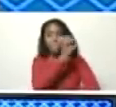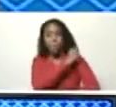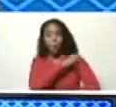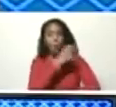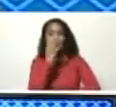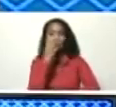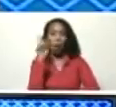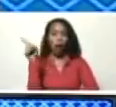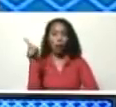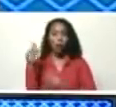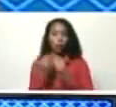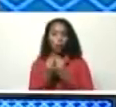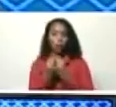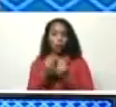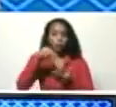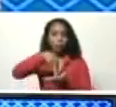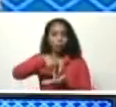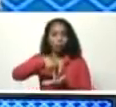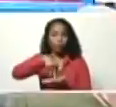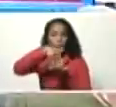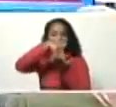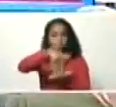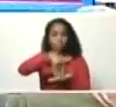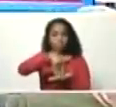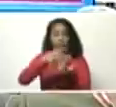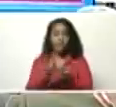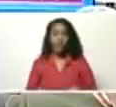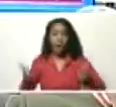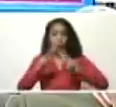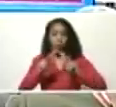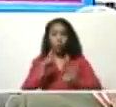allí, también patriota, valiente,